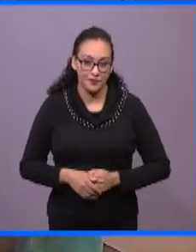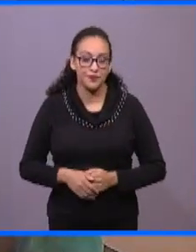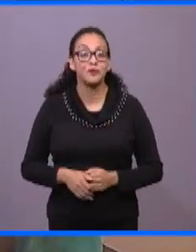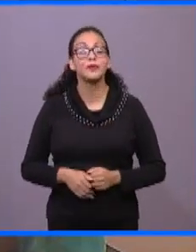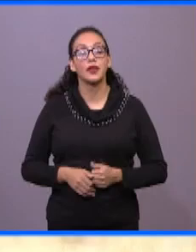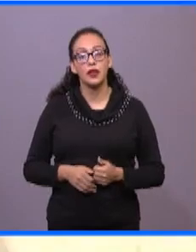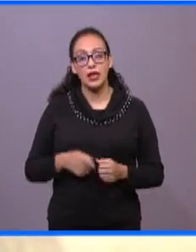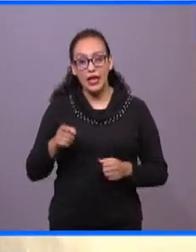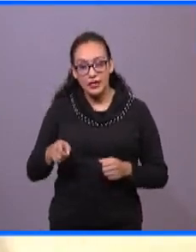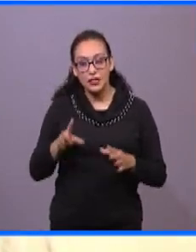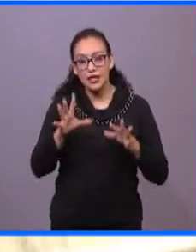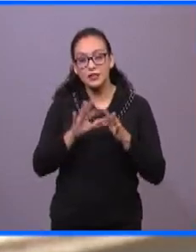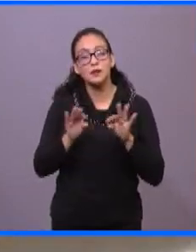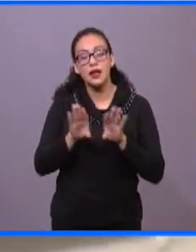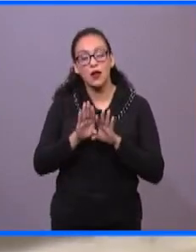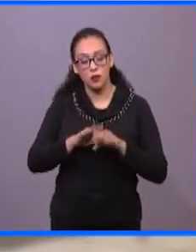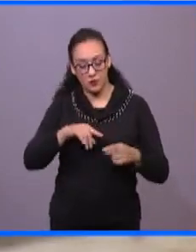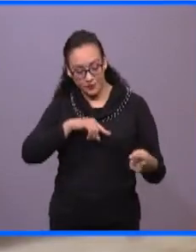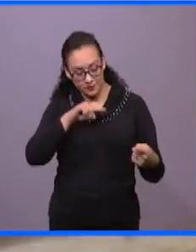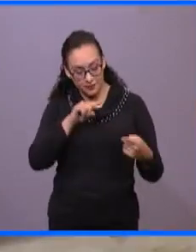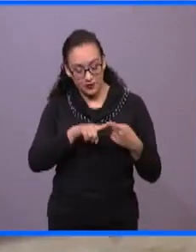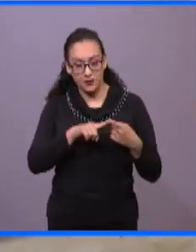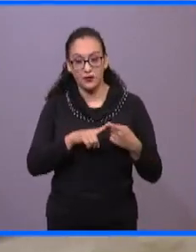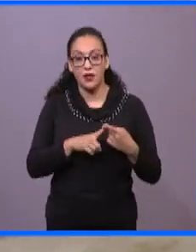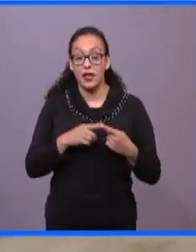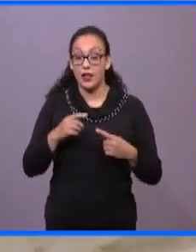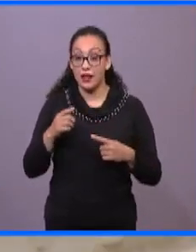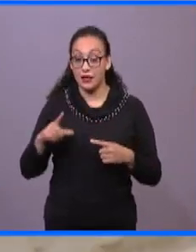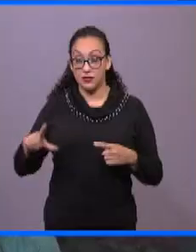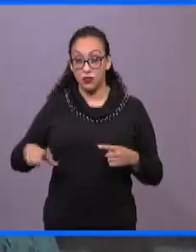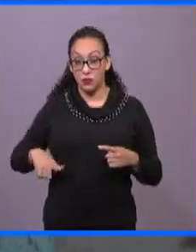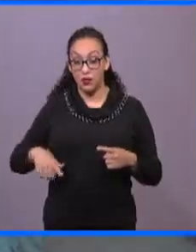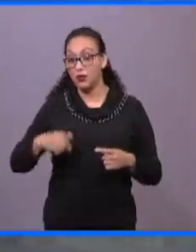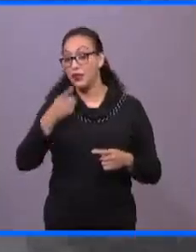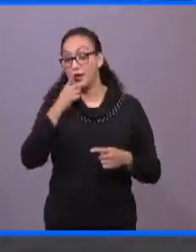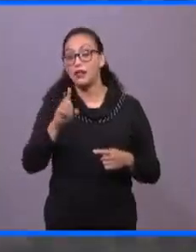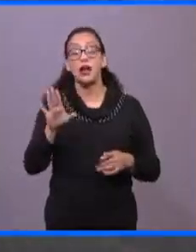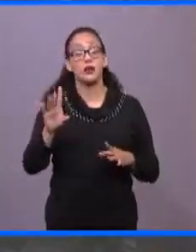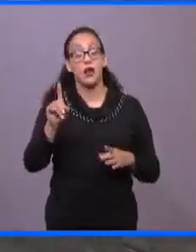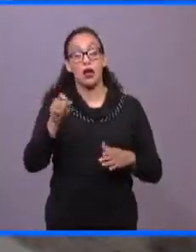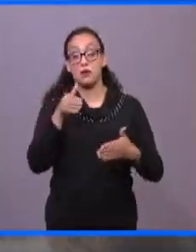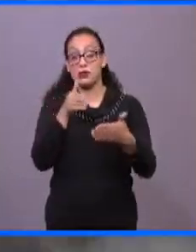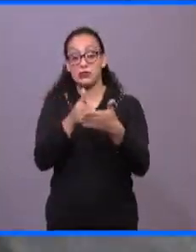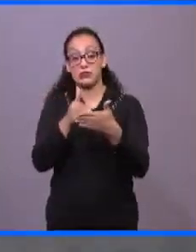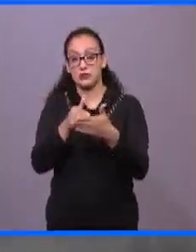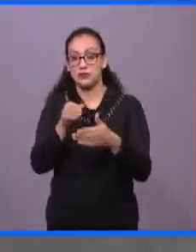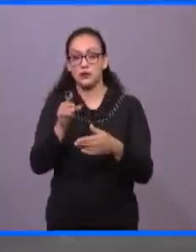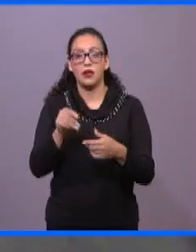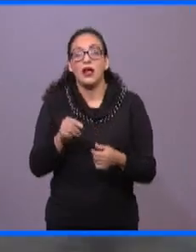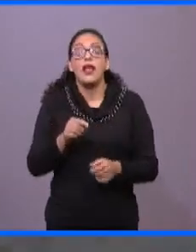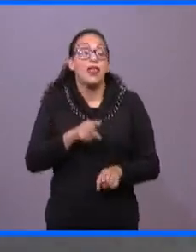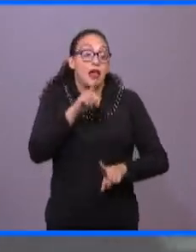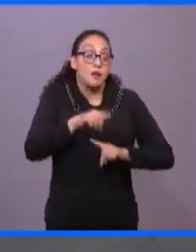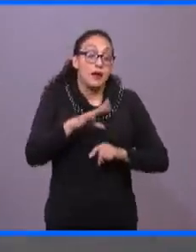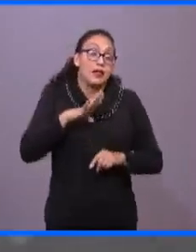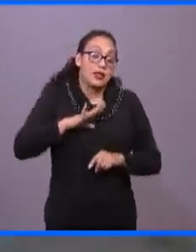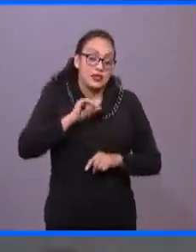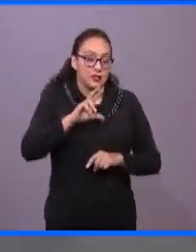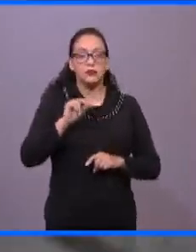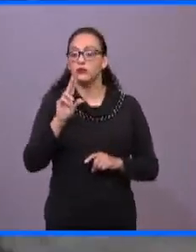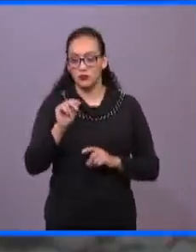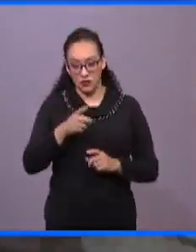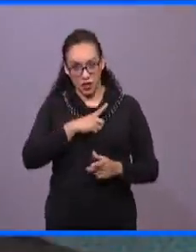se sintetizan de la manera siguiente: abstenerse de restringir el acceso al agua en condiciones de disponibilidad, calidad